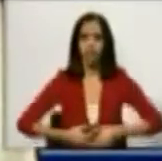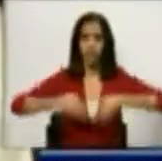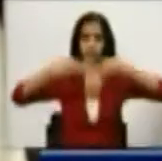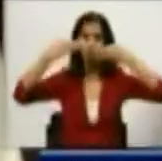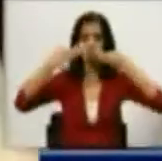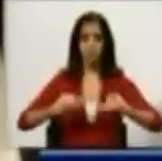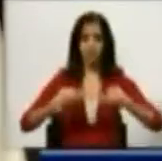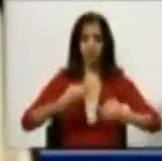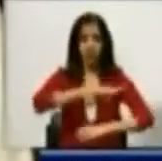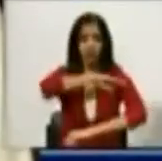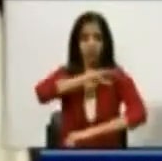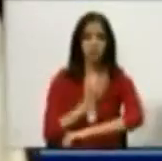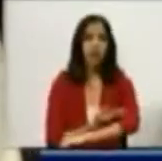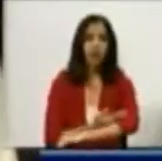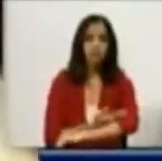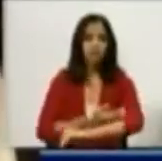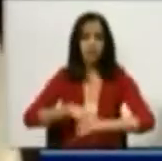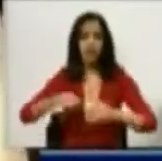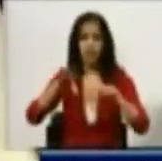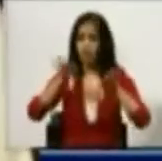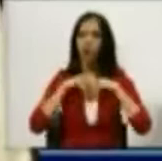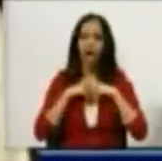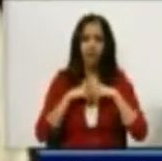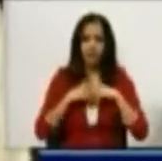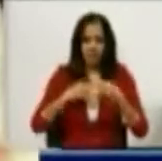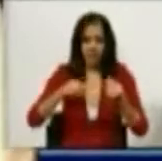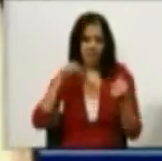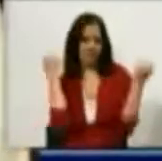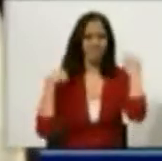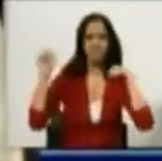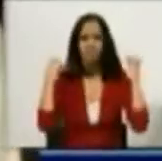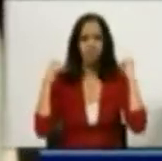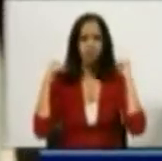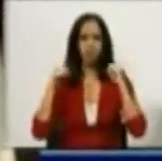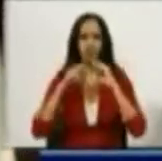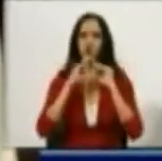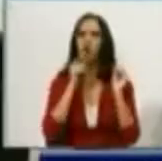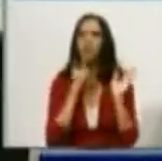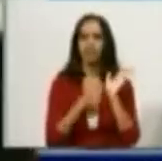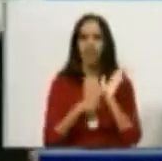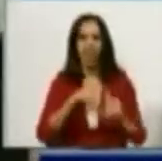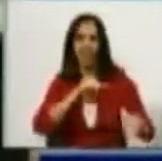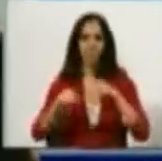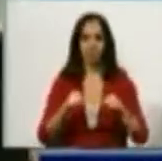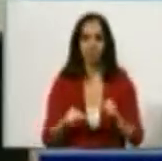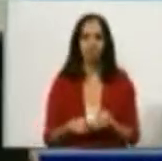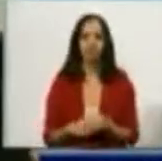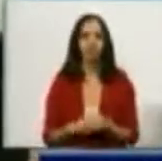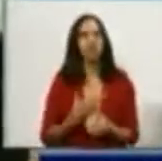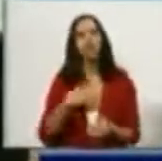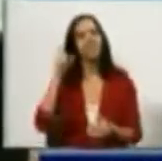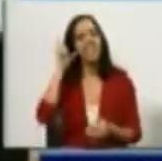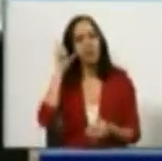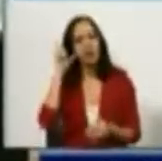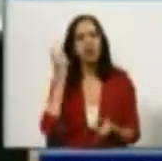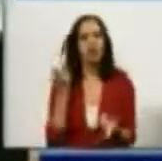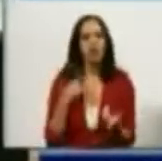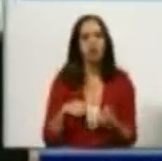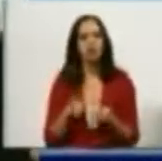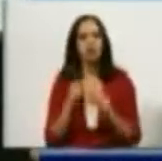fuerza desconocimiento desobediencia total a la Dictadura quiere oír una vía